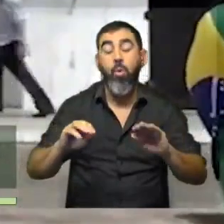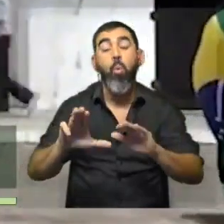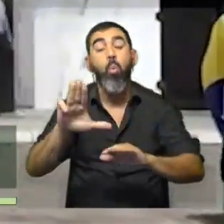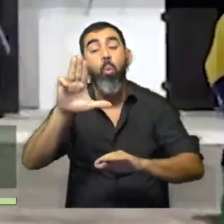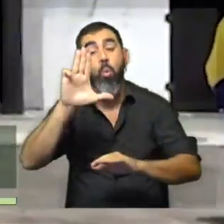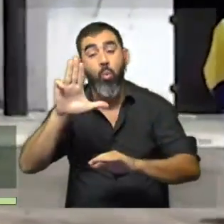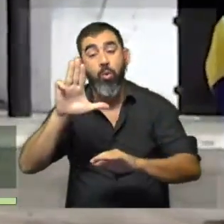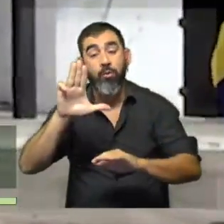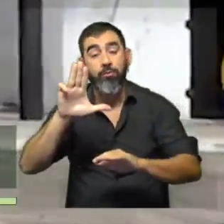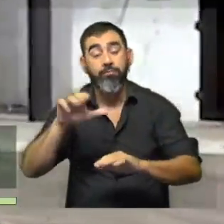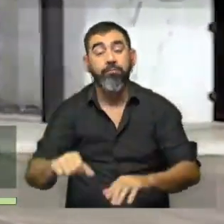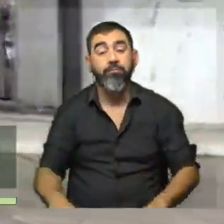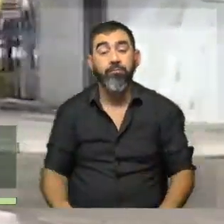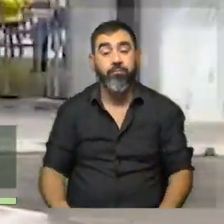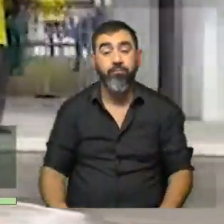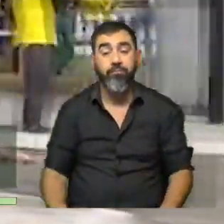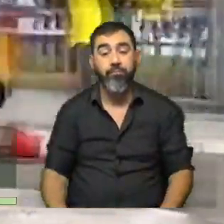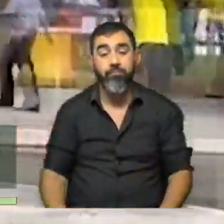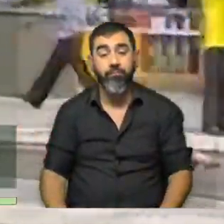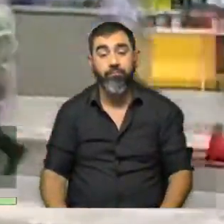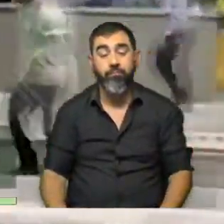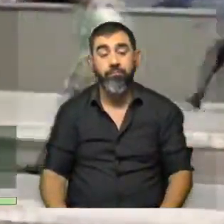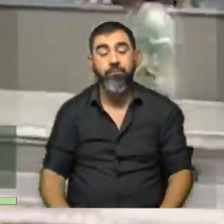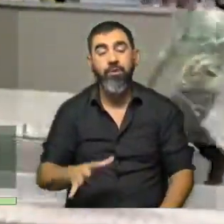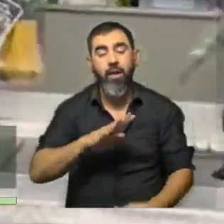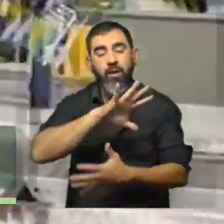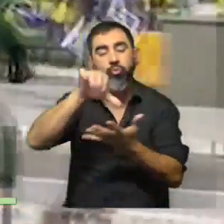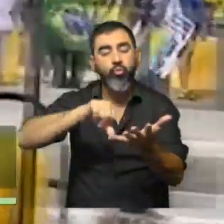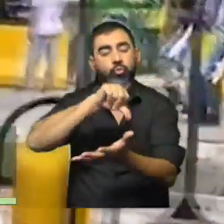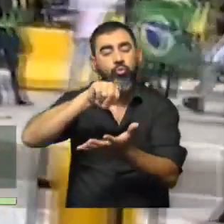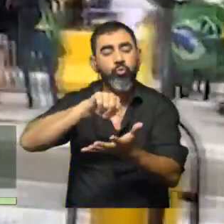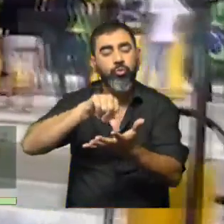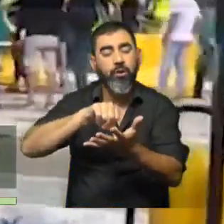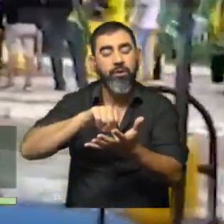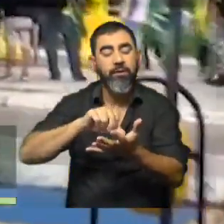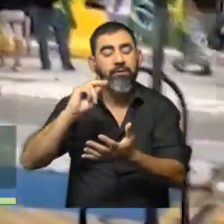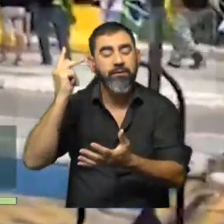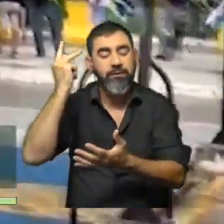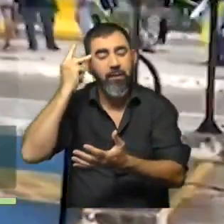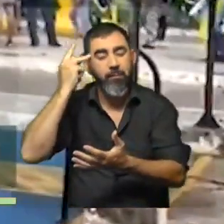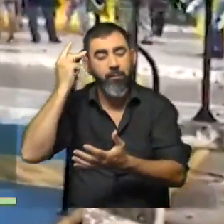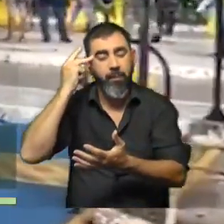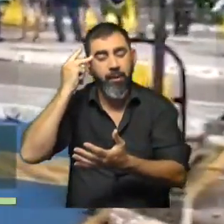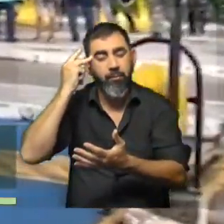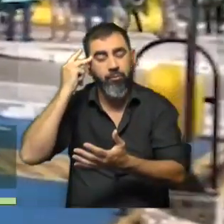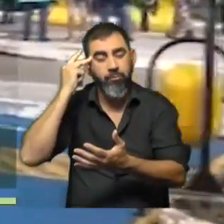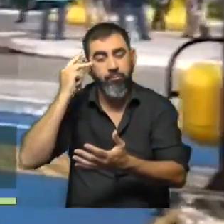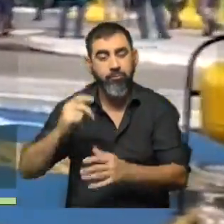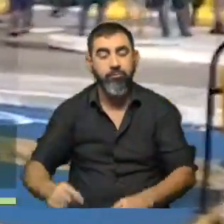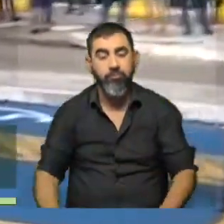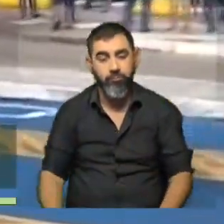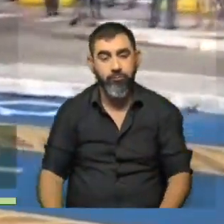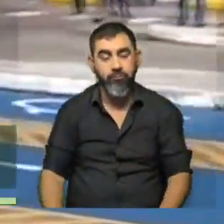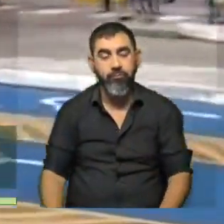como dice este estaba en una ciudad del estado de San Pablo golpeada por Fuertes